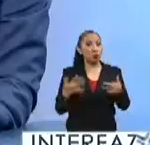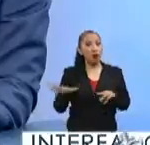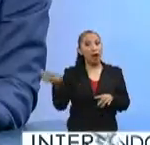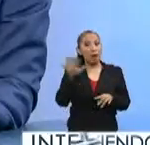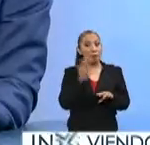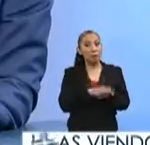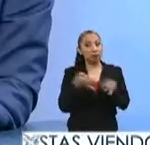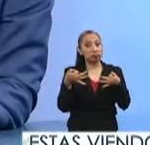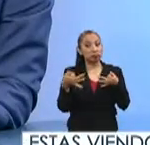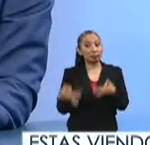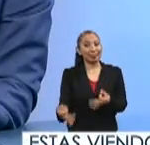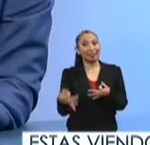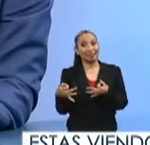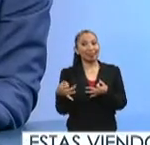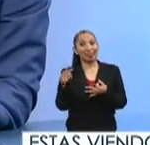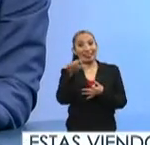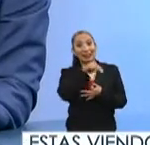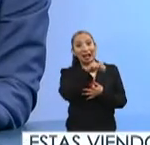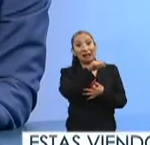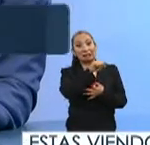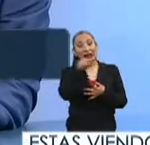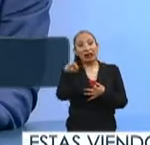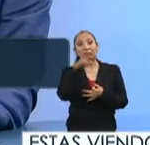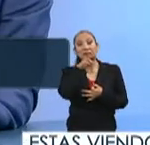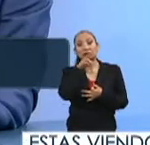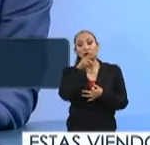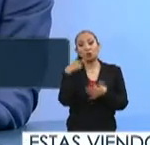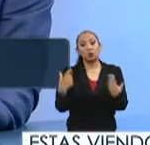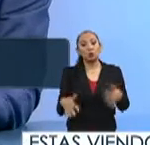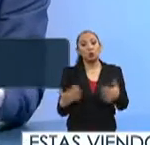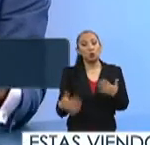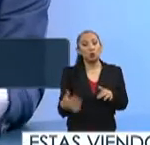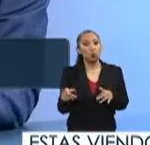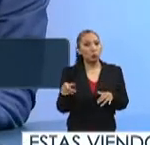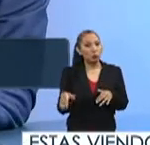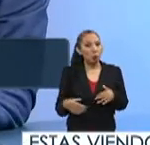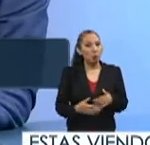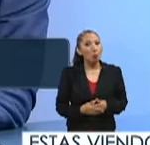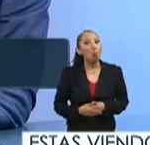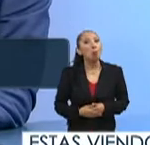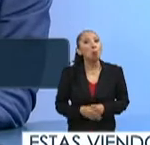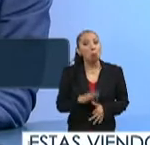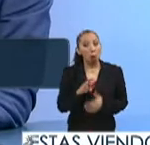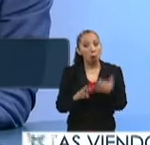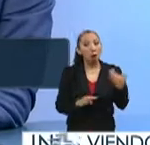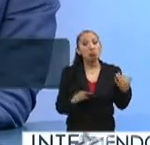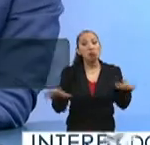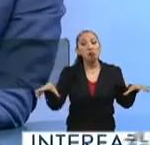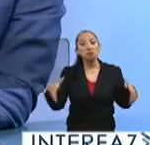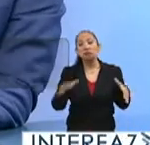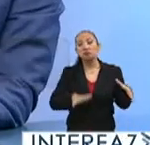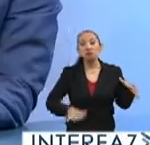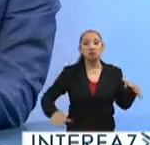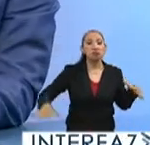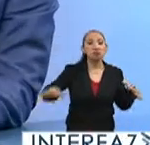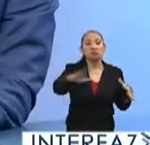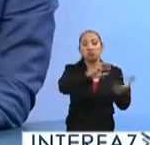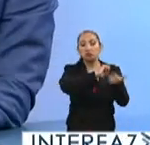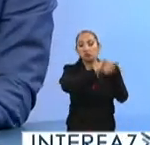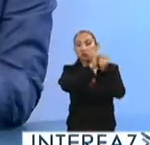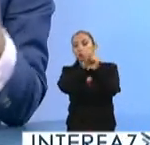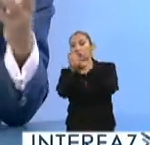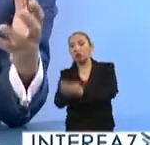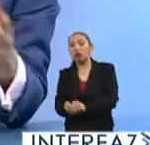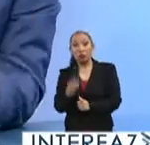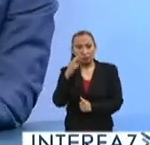áreas más atractivas de la NASA ahí en Houston, ¿no? Todas forman parte de esta gran evolución